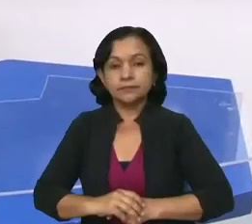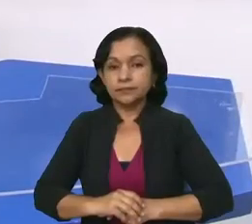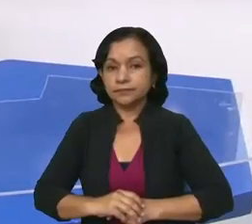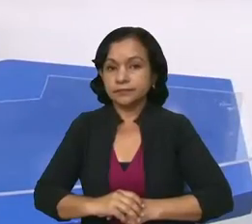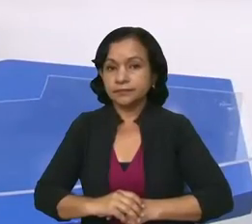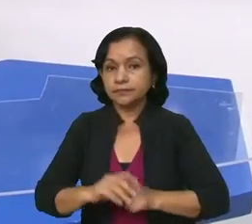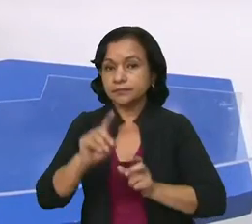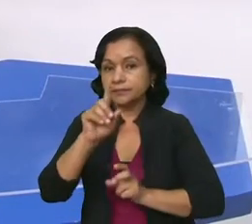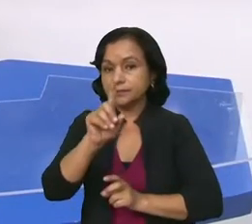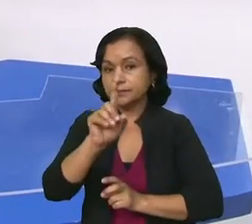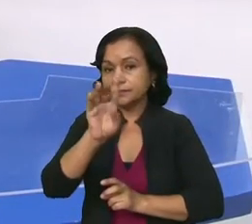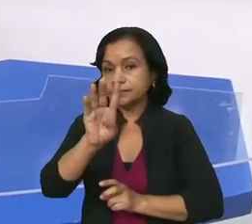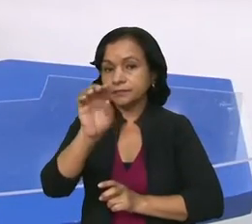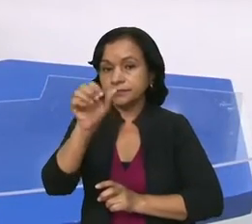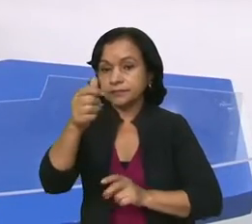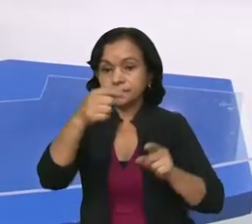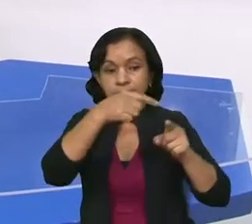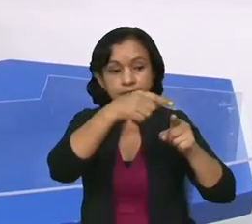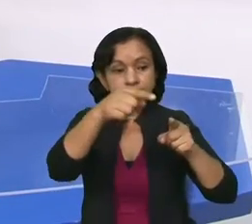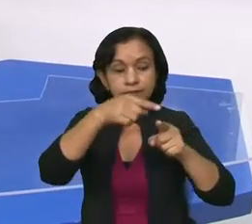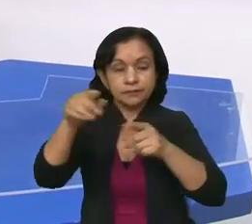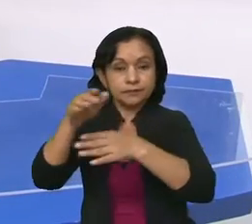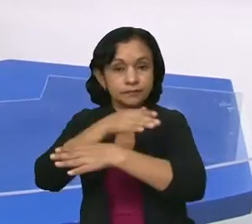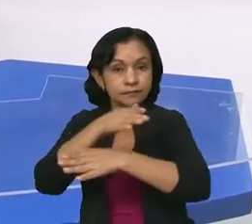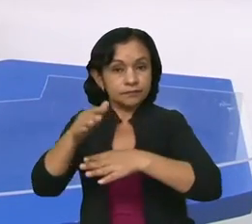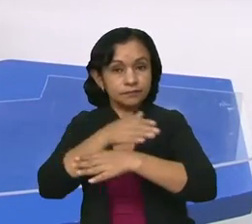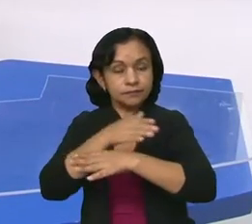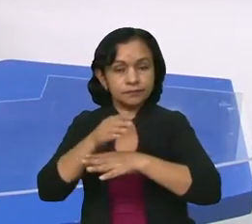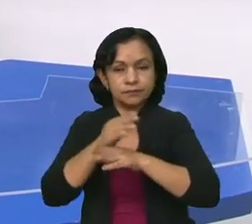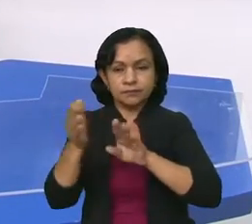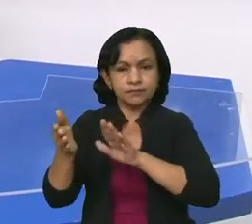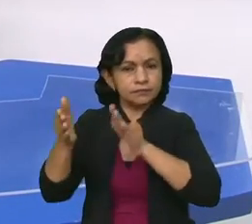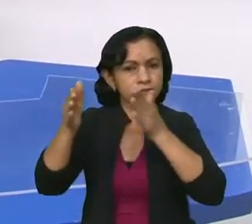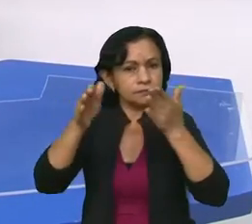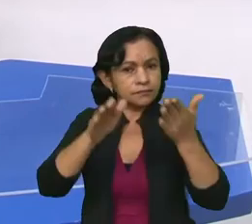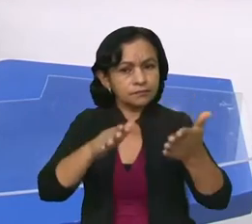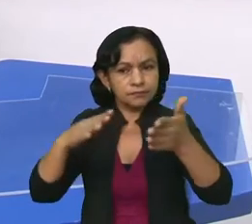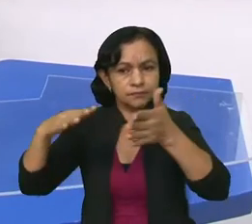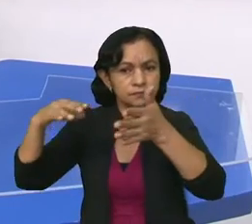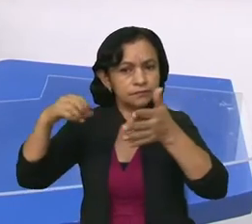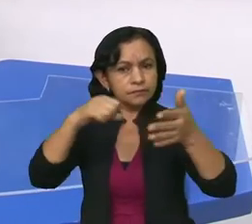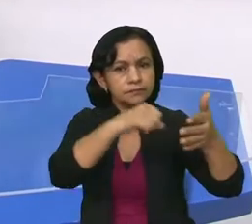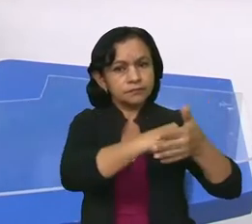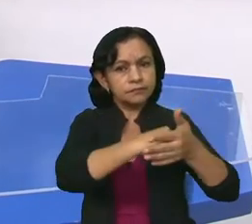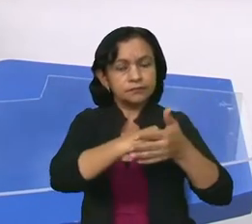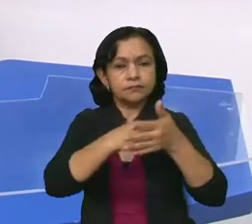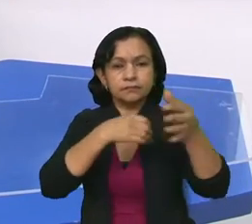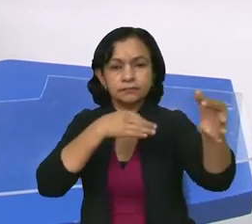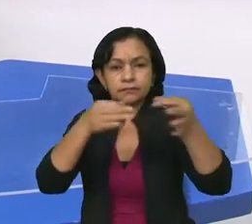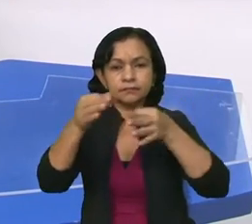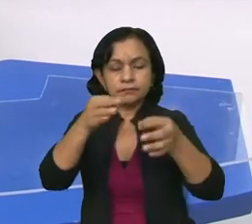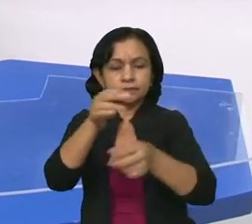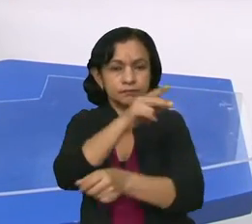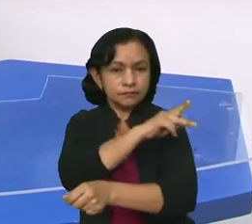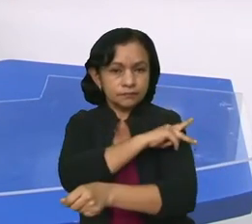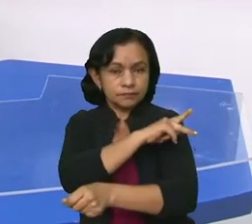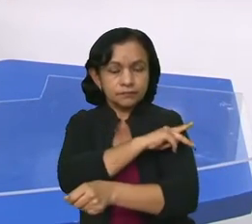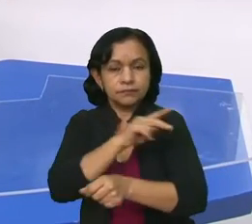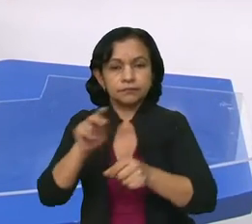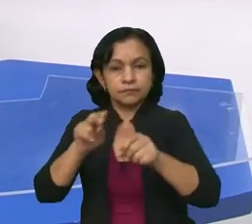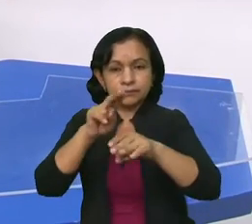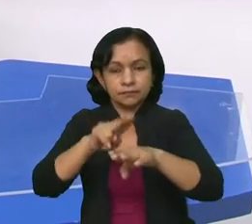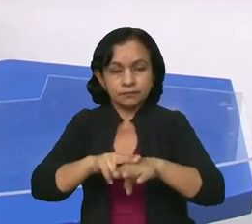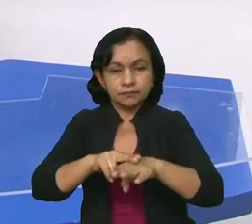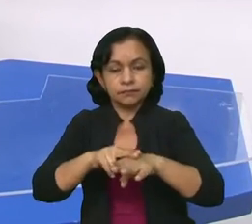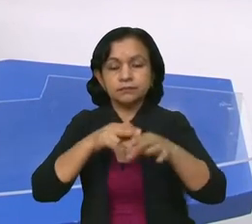En 146 municipios del país no se reportan fallecidos por accidentes de tránsito, así lo informó la Policía Nacional.